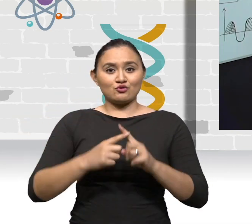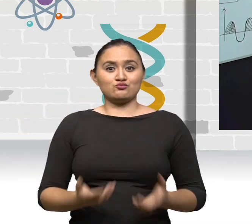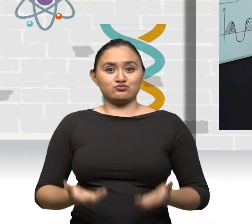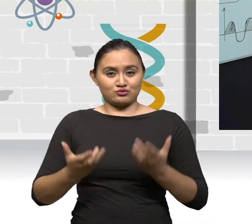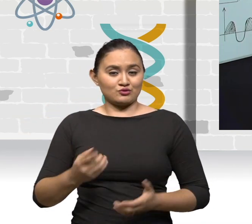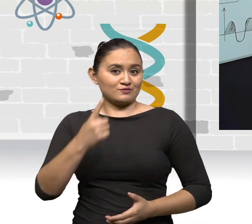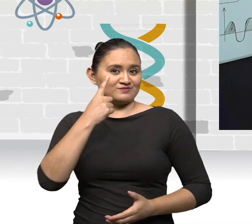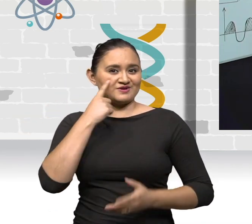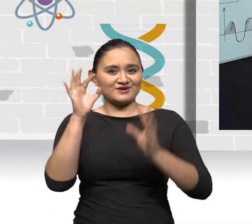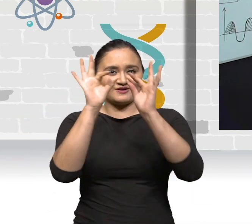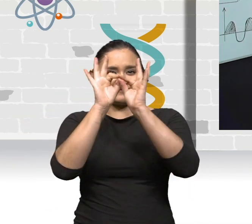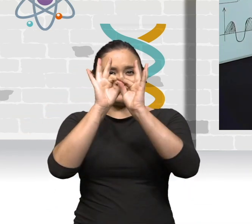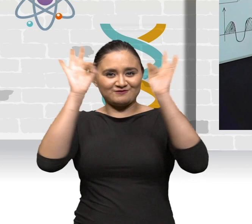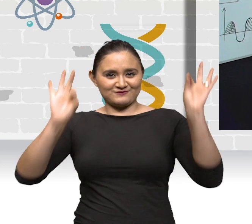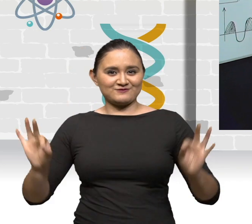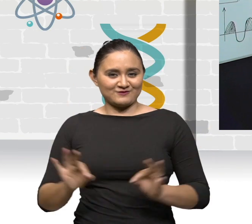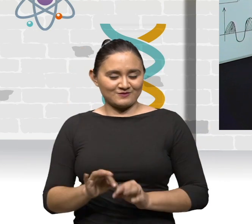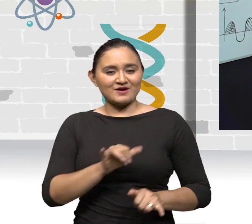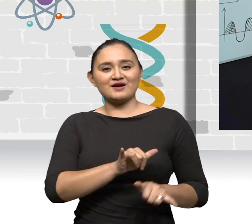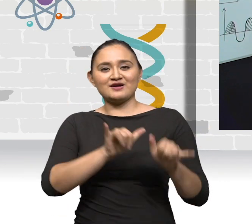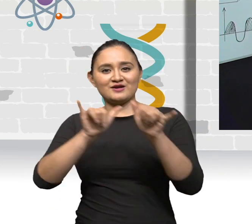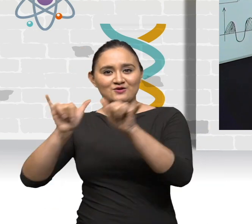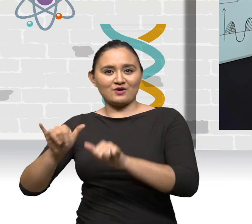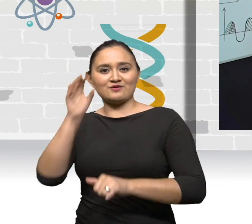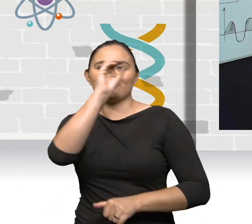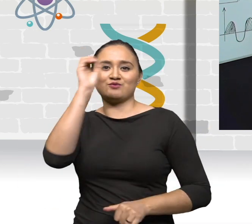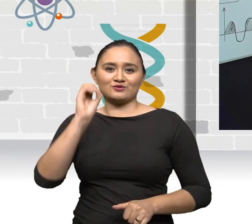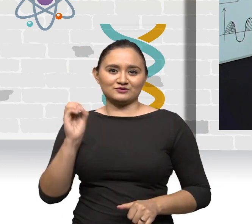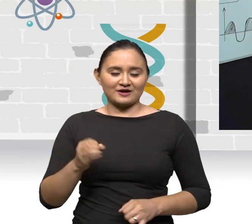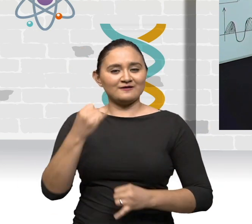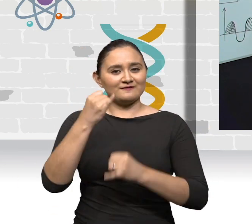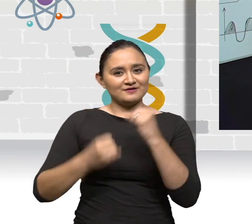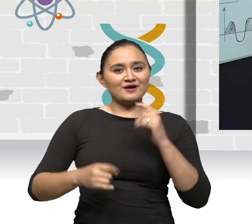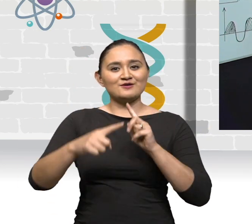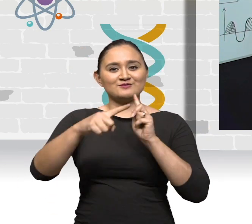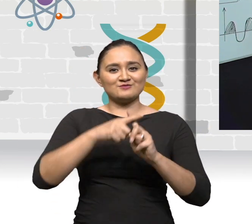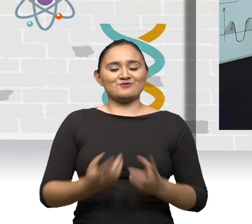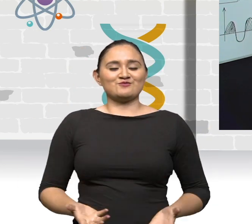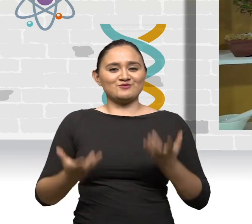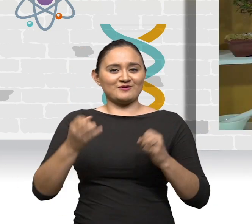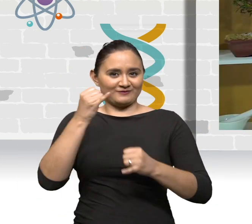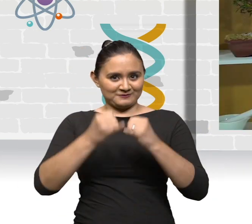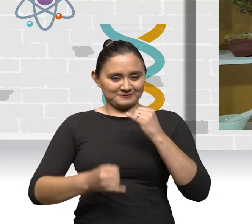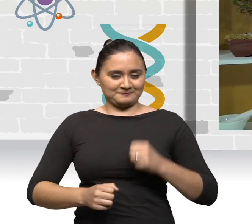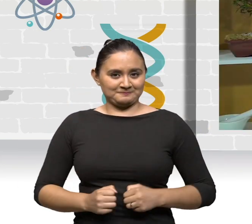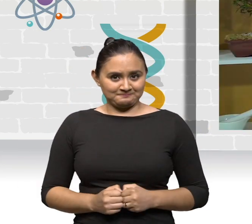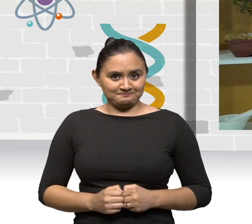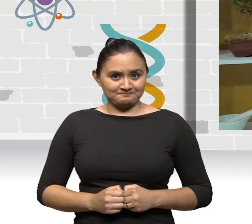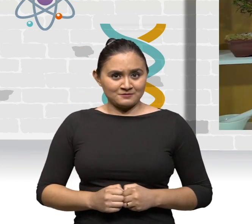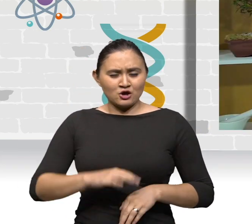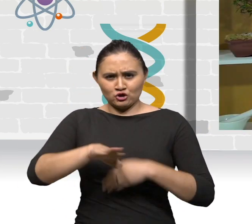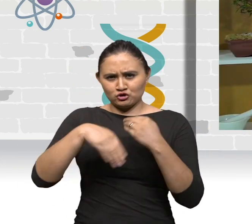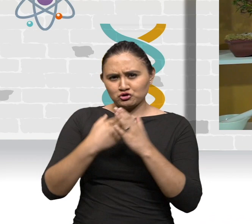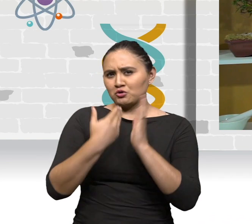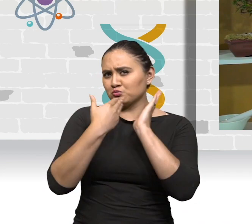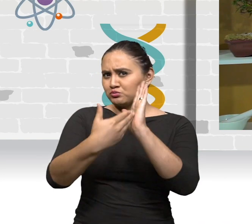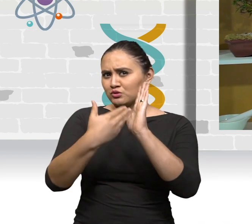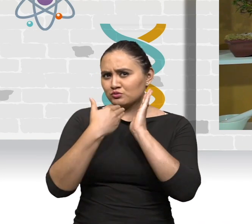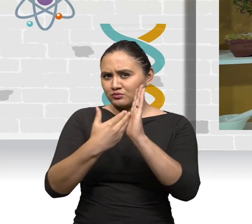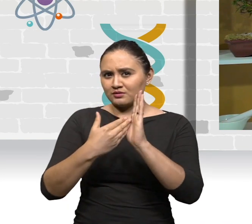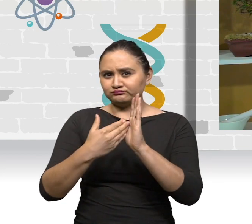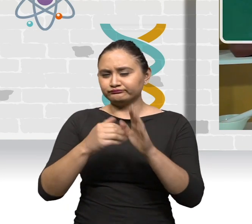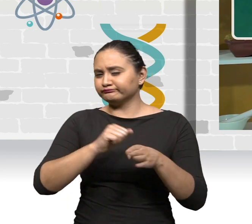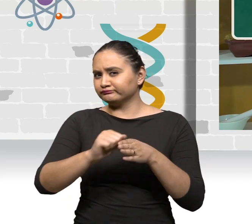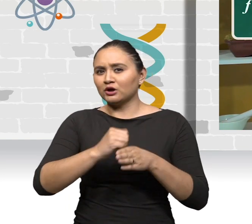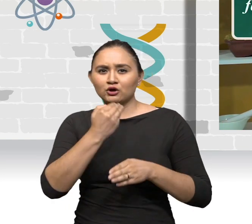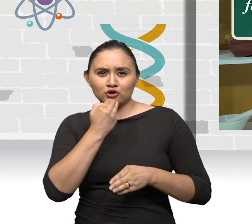manera. Porcentaje inicial por volumen inicial es igual a porcentaje final por volumen final. Para todos estos casos se puede calcular